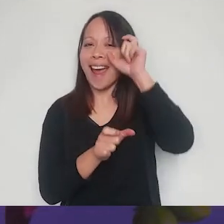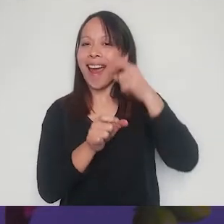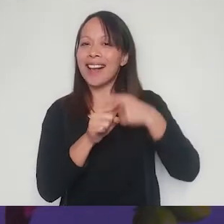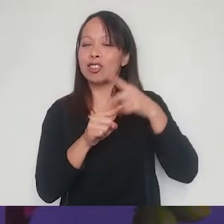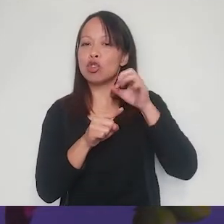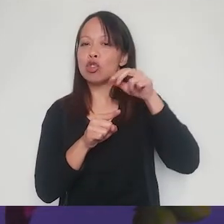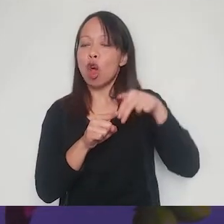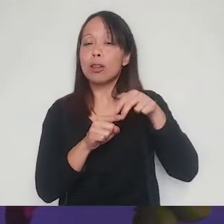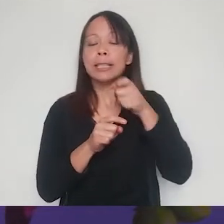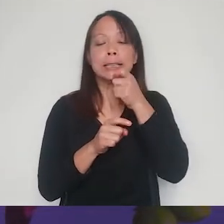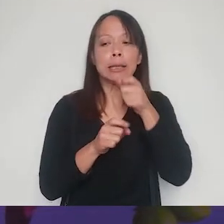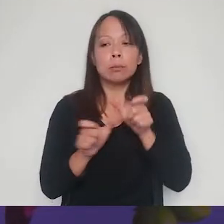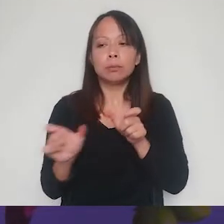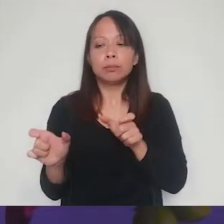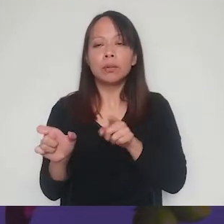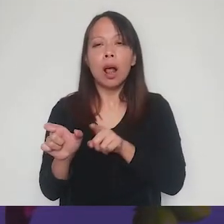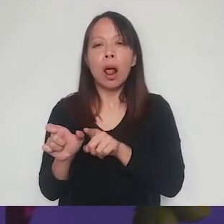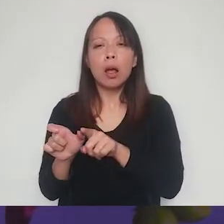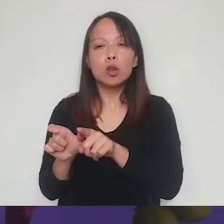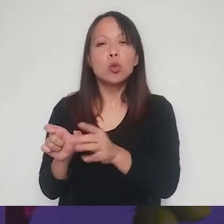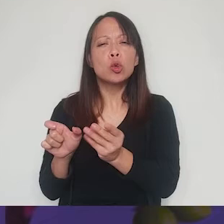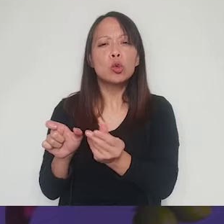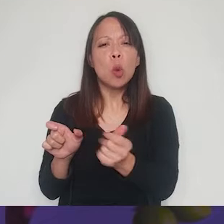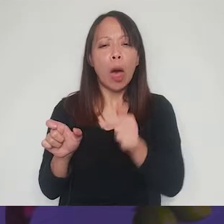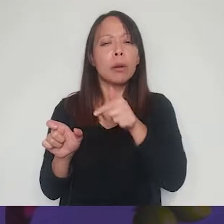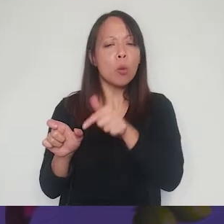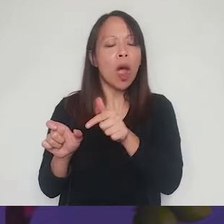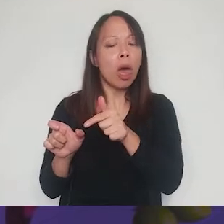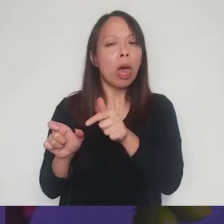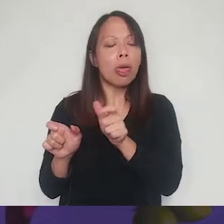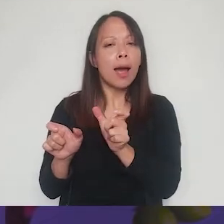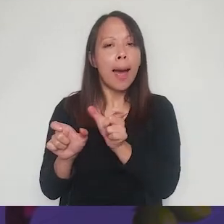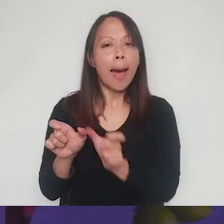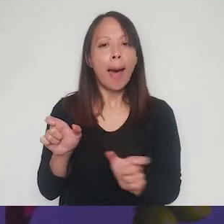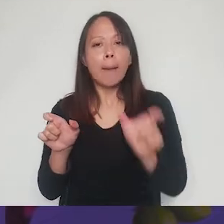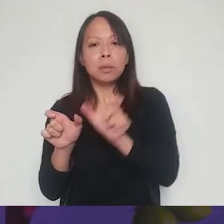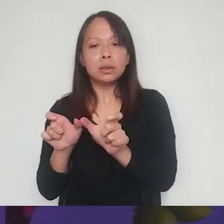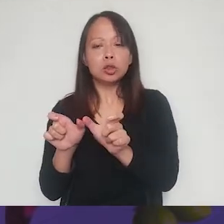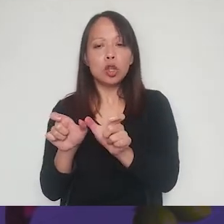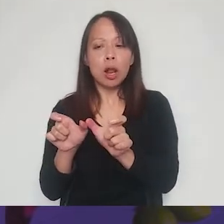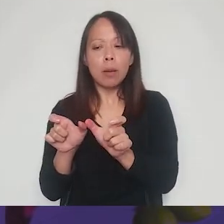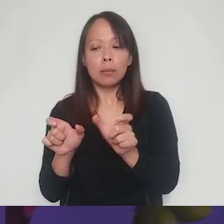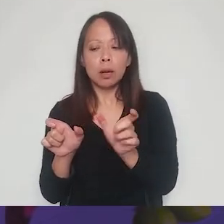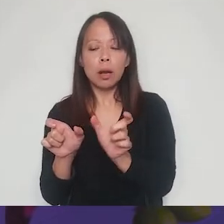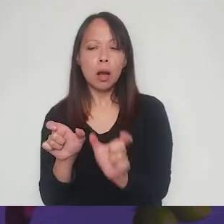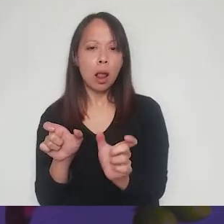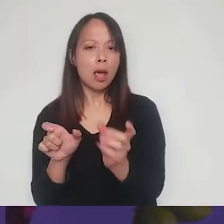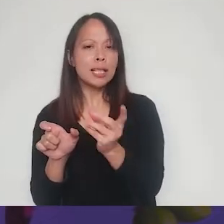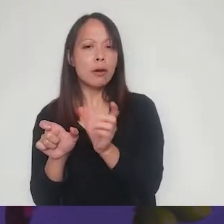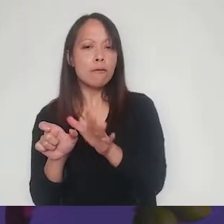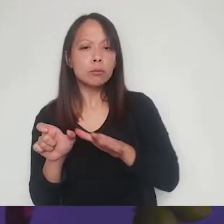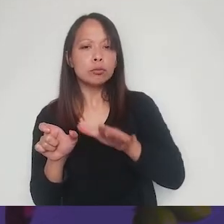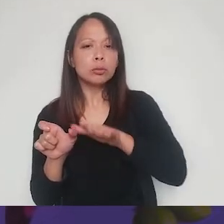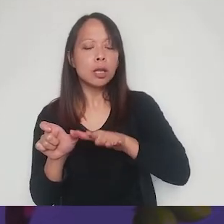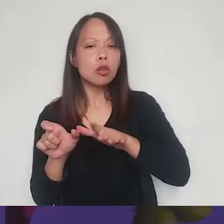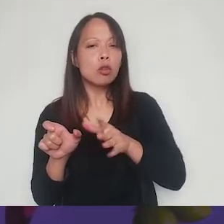ese exón. Pero si la transcripción es lenta, entonces hay oportunidad para que el spliciosoma se forme en el sitio